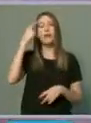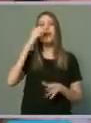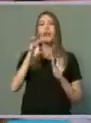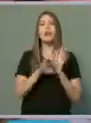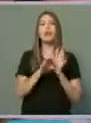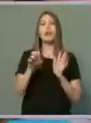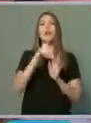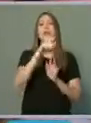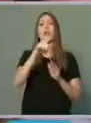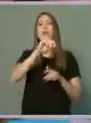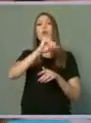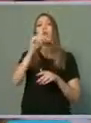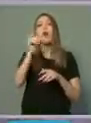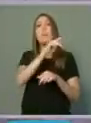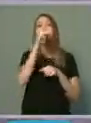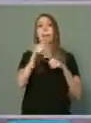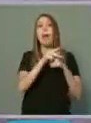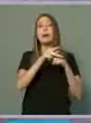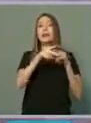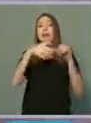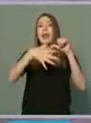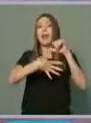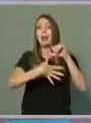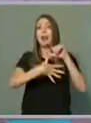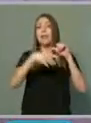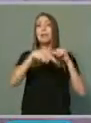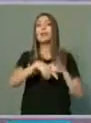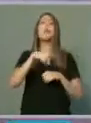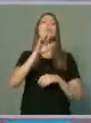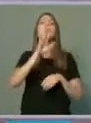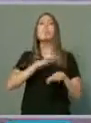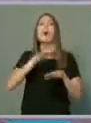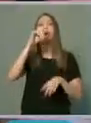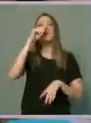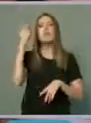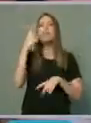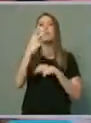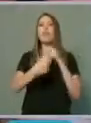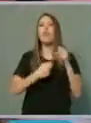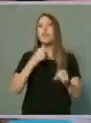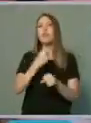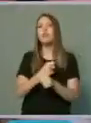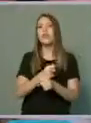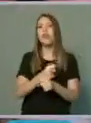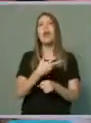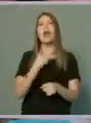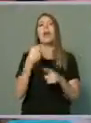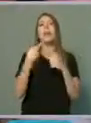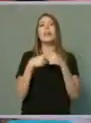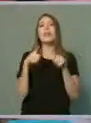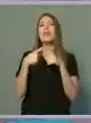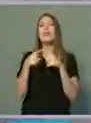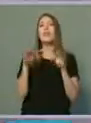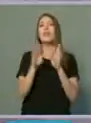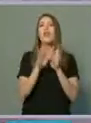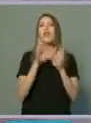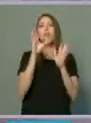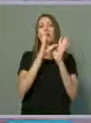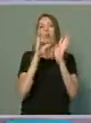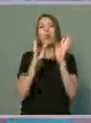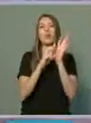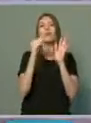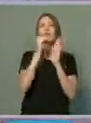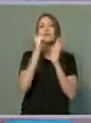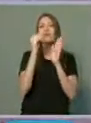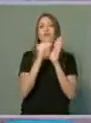la península ibérica, son 2 años. O sea, hay una política migratoria donde se da ese tipo de concesiones, vamos a llamarlo así, para que después